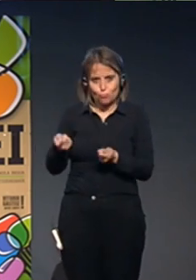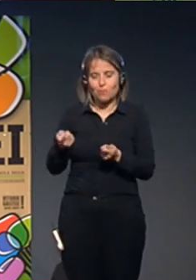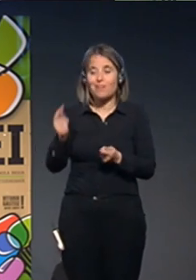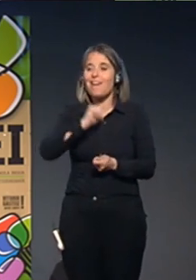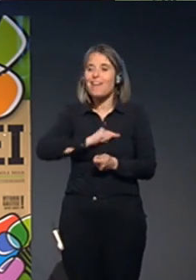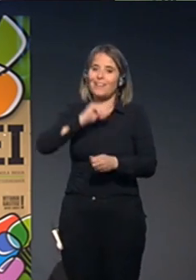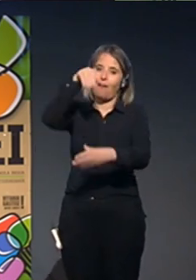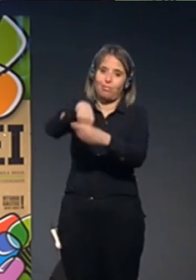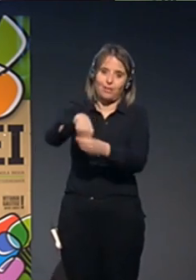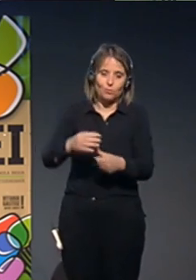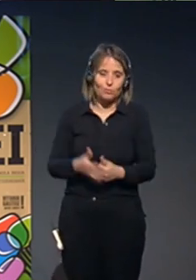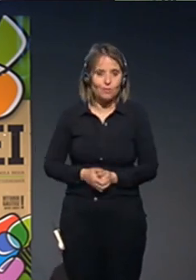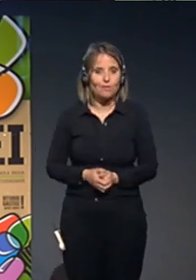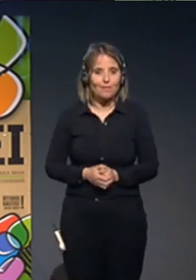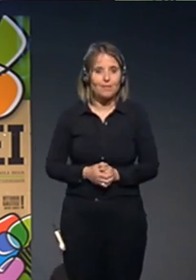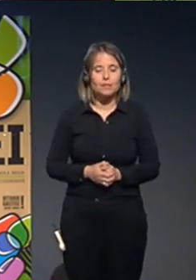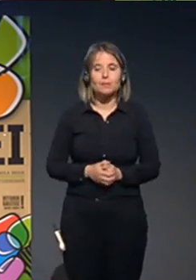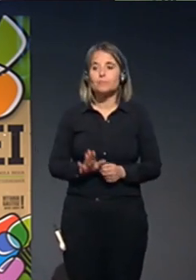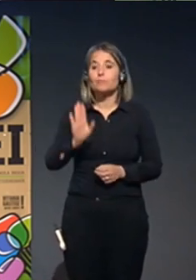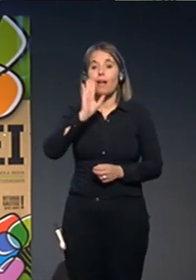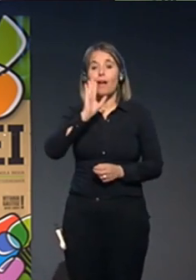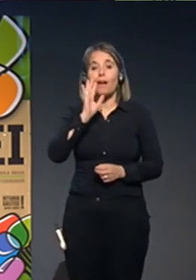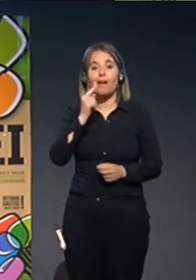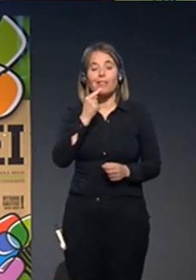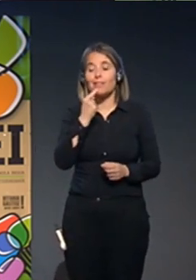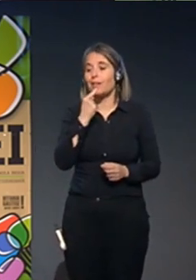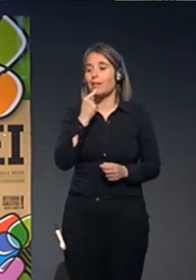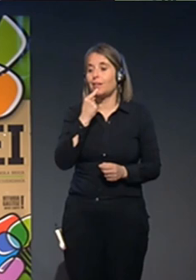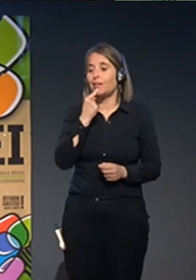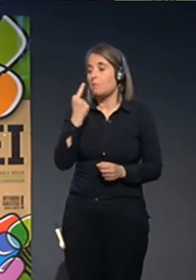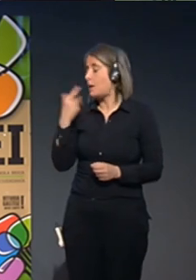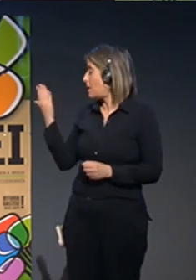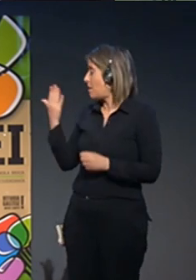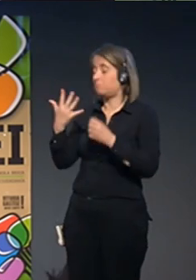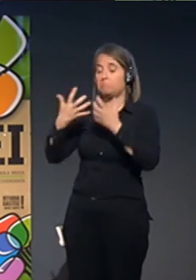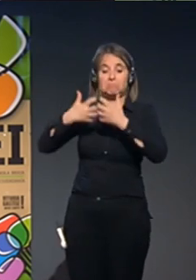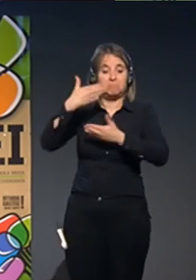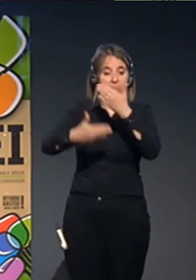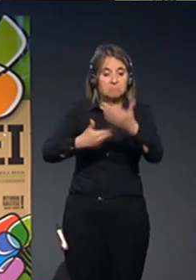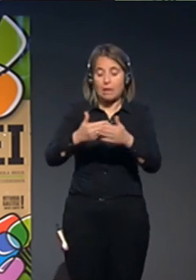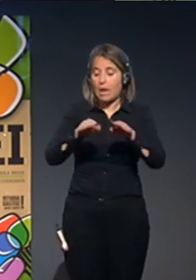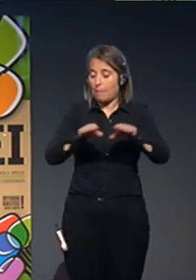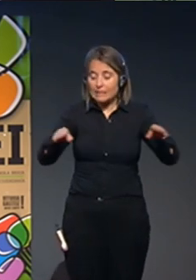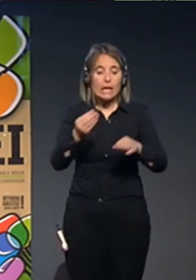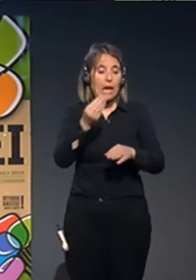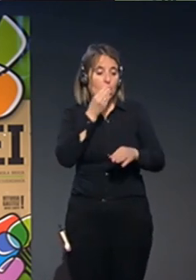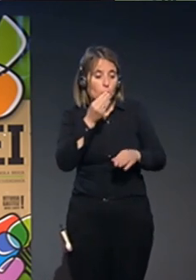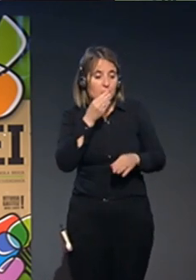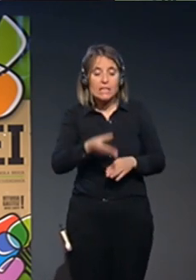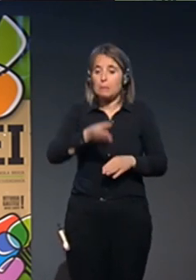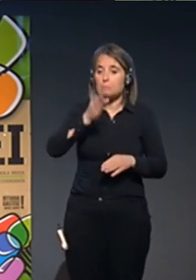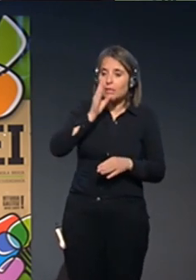ética antes os decía que para la producción de este vaso o de esto o de esta mesa o de la comida